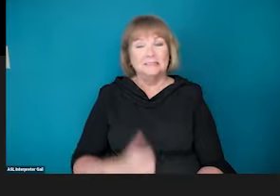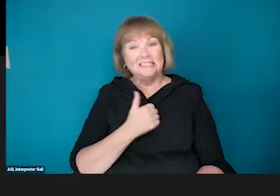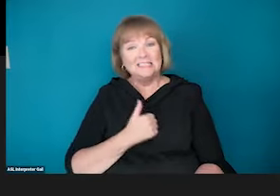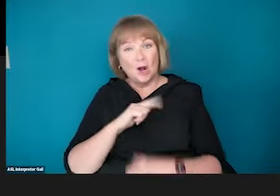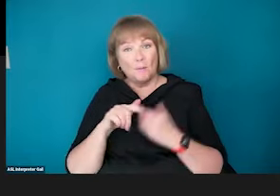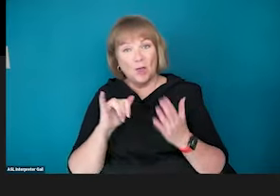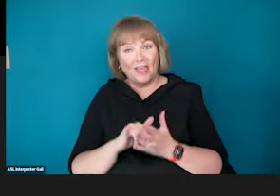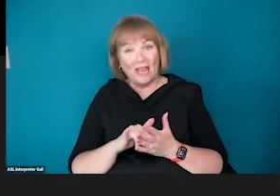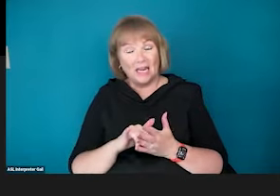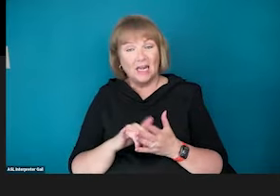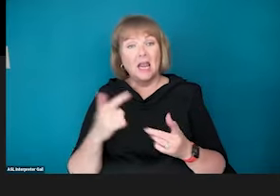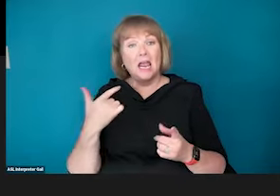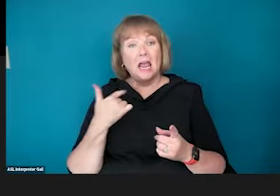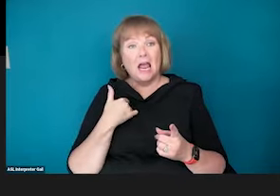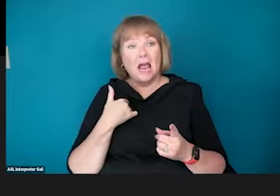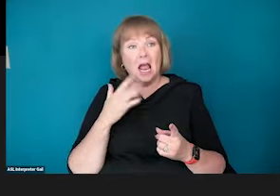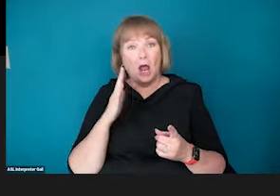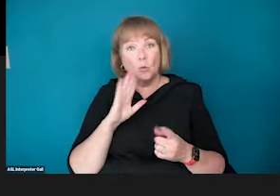volver en unos segundos. Ok, está bien, perfecto.